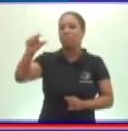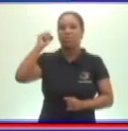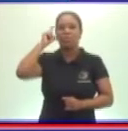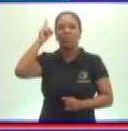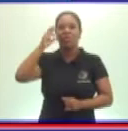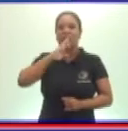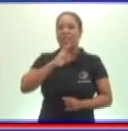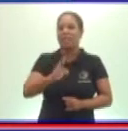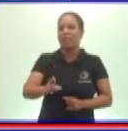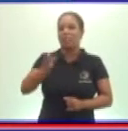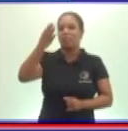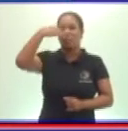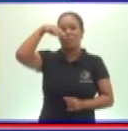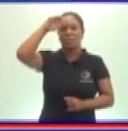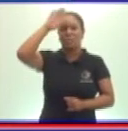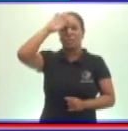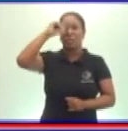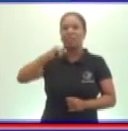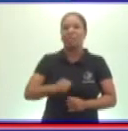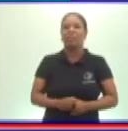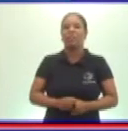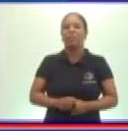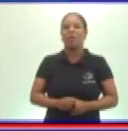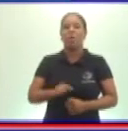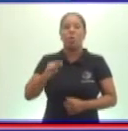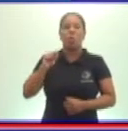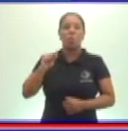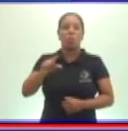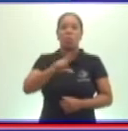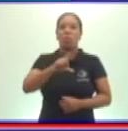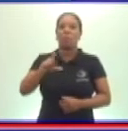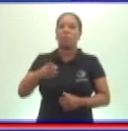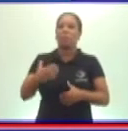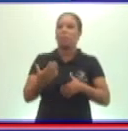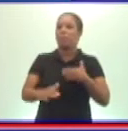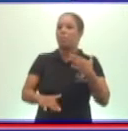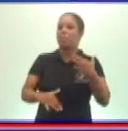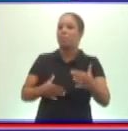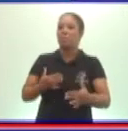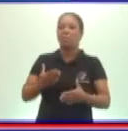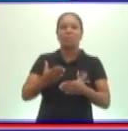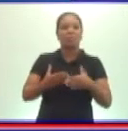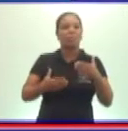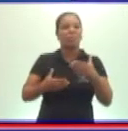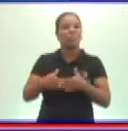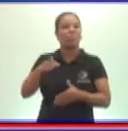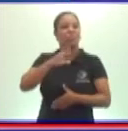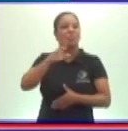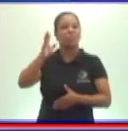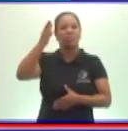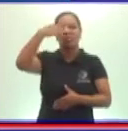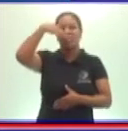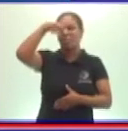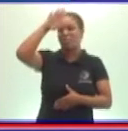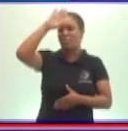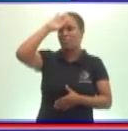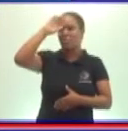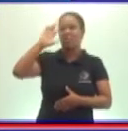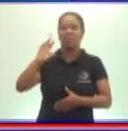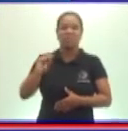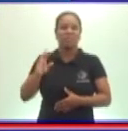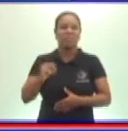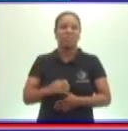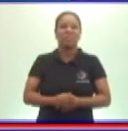sabiendo que, en primer lugar, la teoría es una concepción del proceso de construcción revolucionario en Cuba. Es decir, esto